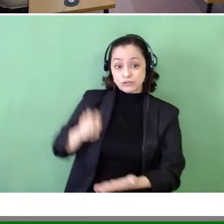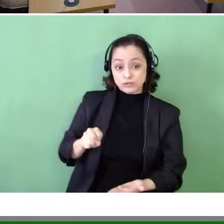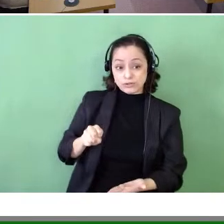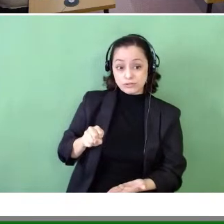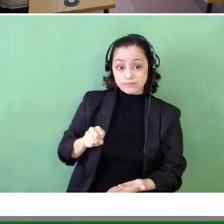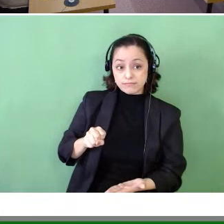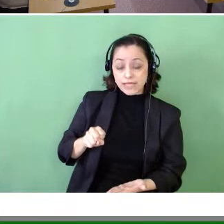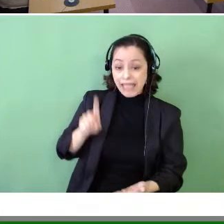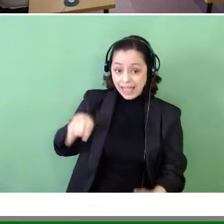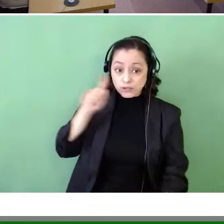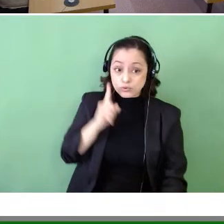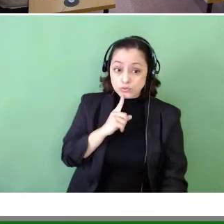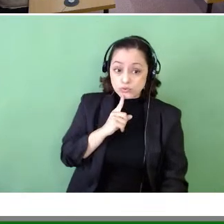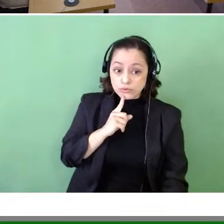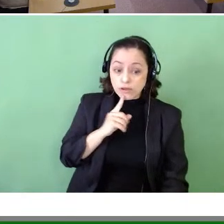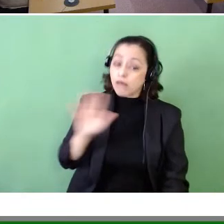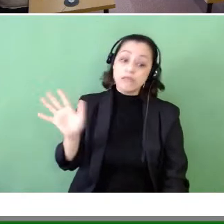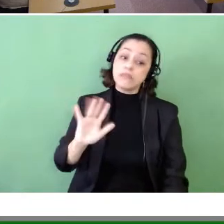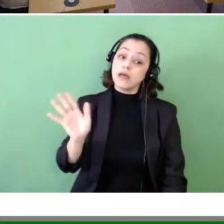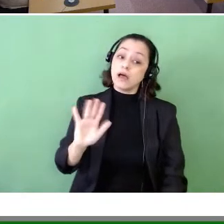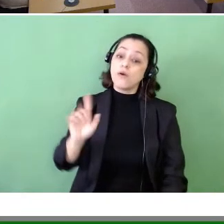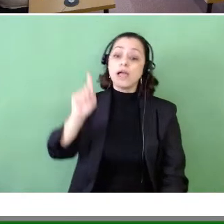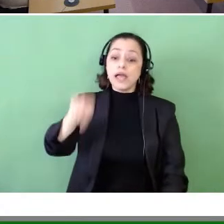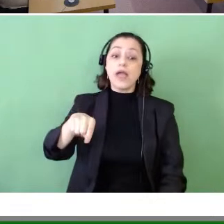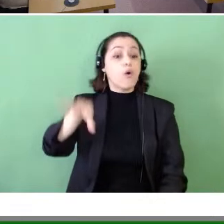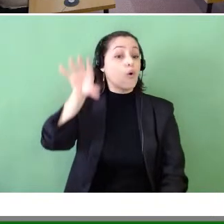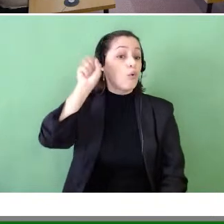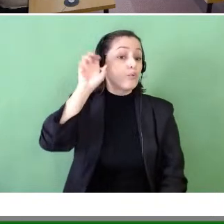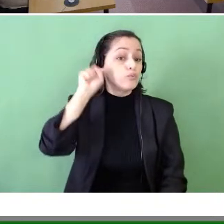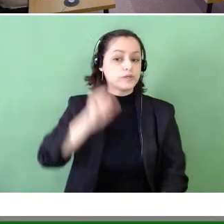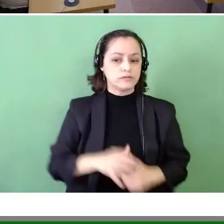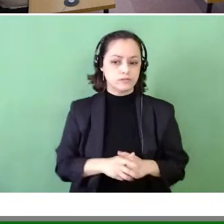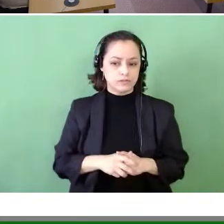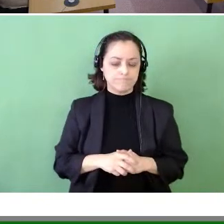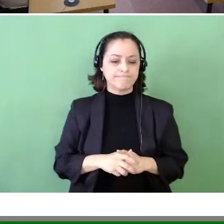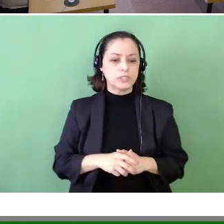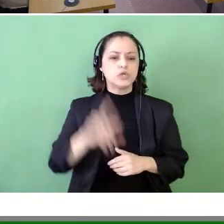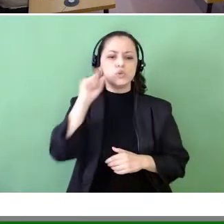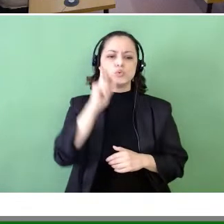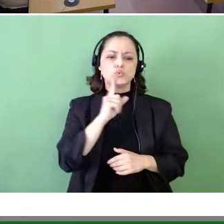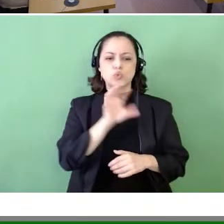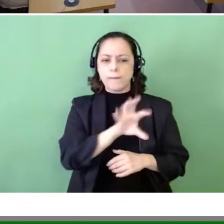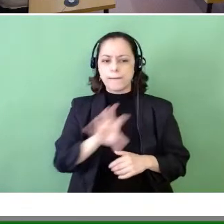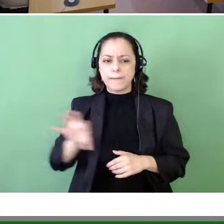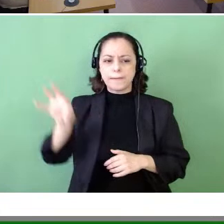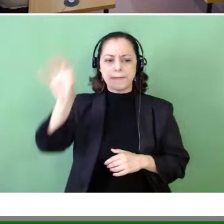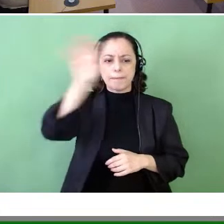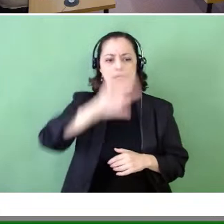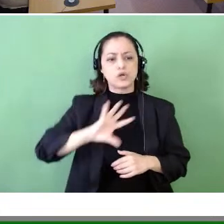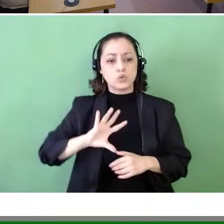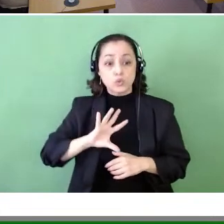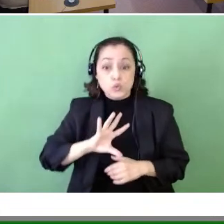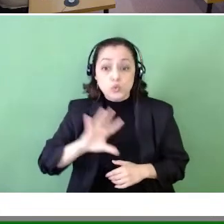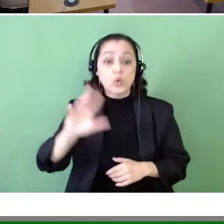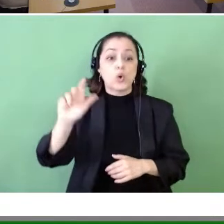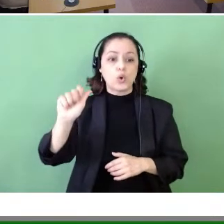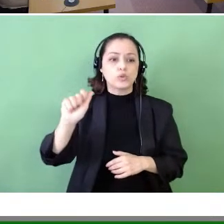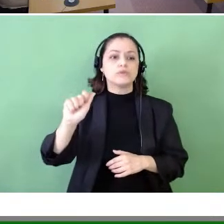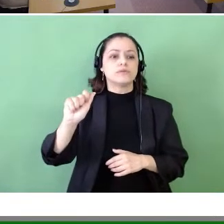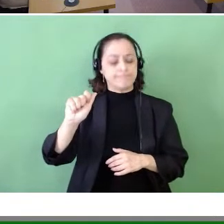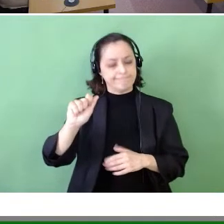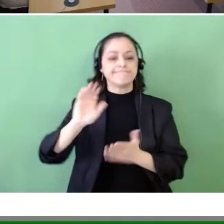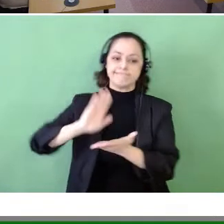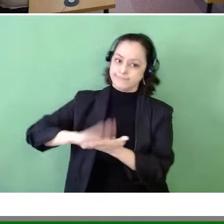sordas, pero no, son oyentes. Los sordos, de todos los sordos que participaban de nuestro estudio, trabajan tanto